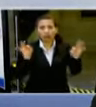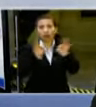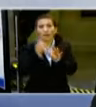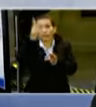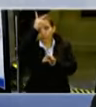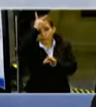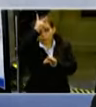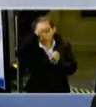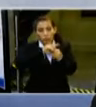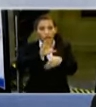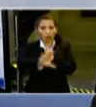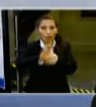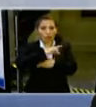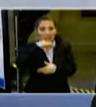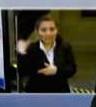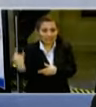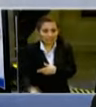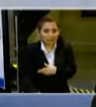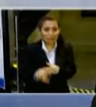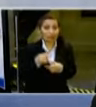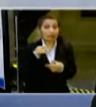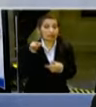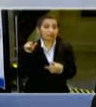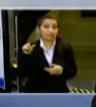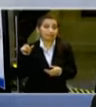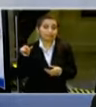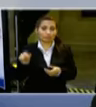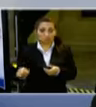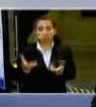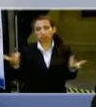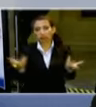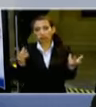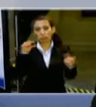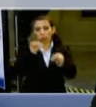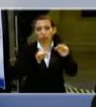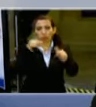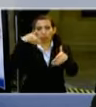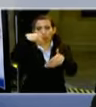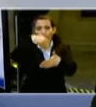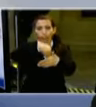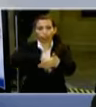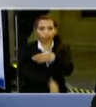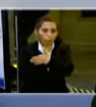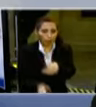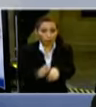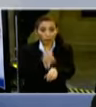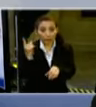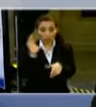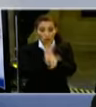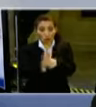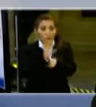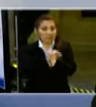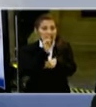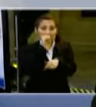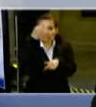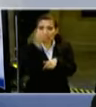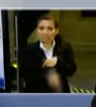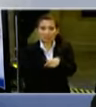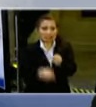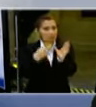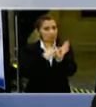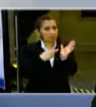Perú, Colombia y Chile, se está desinflando porque Colombia no ha ratificado el